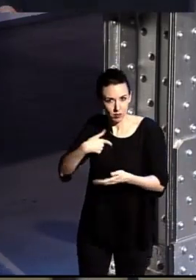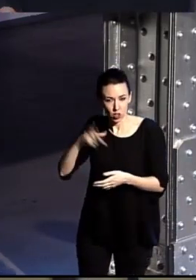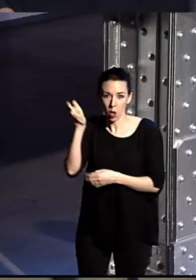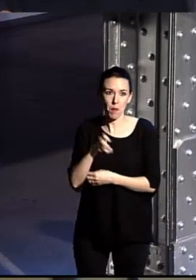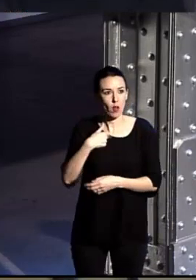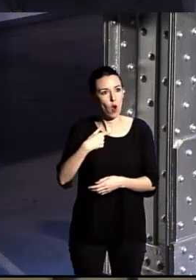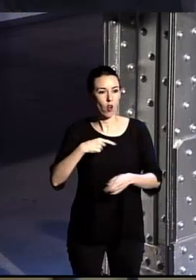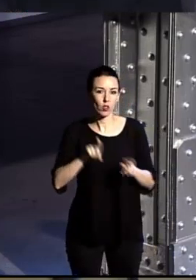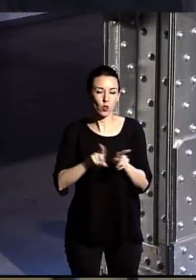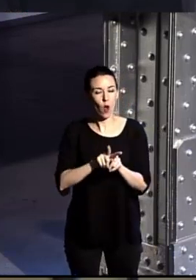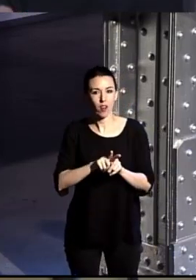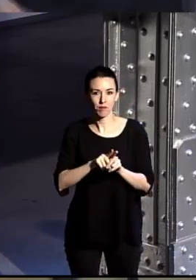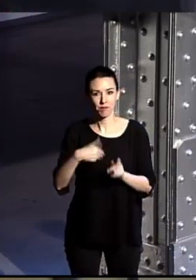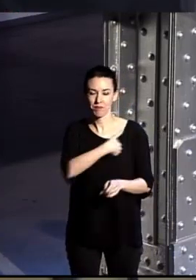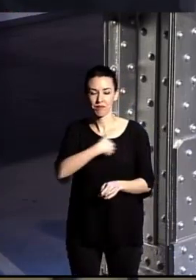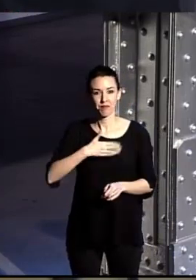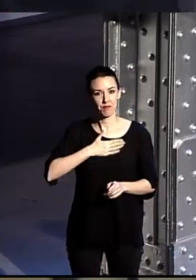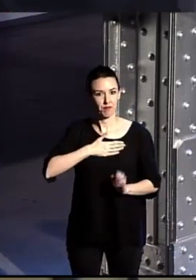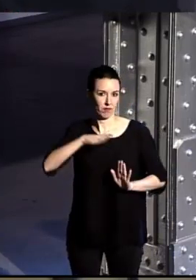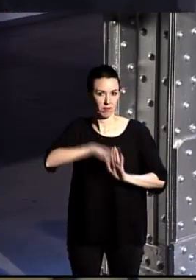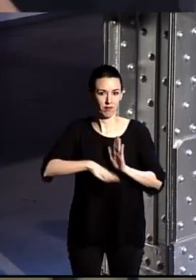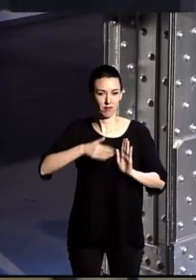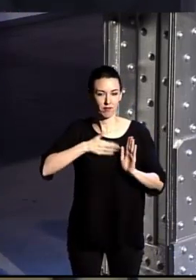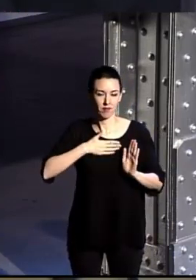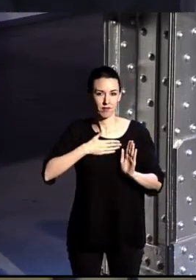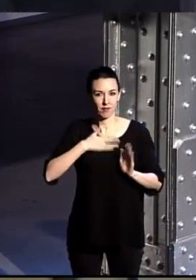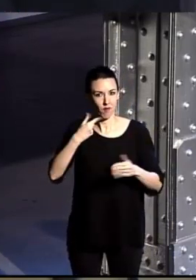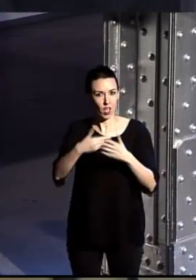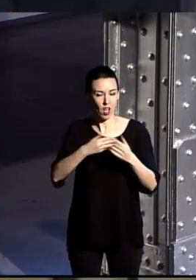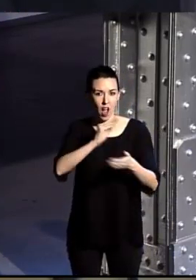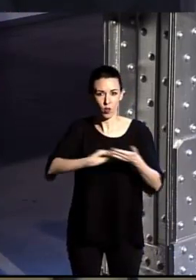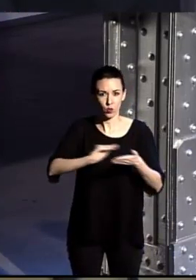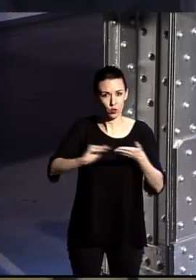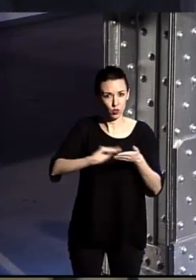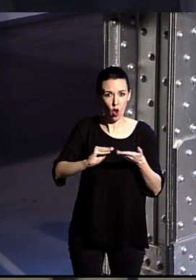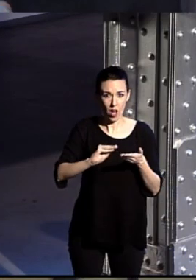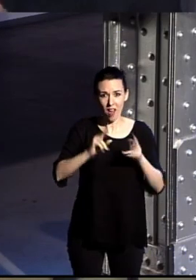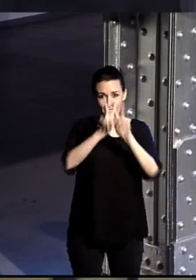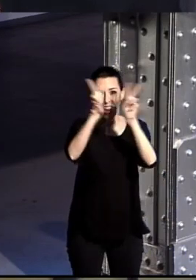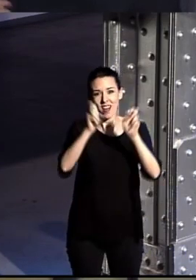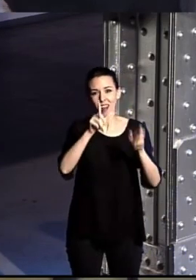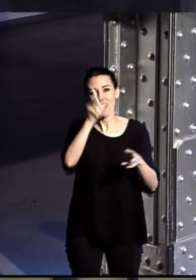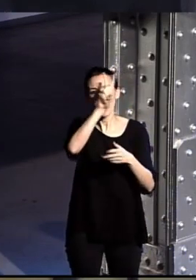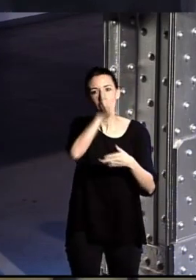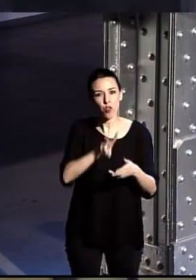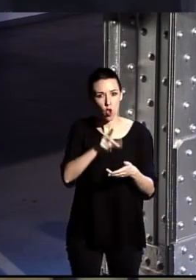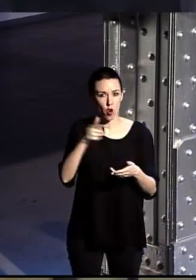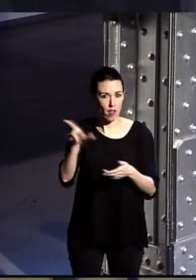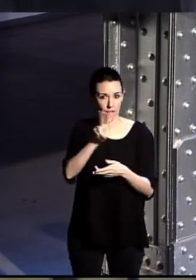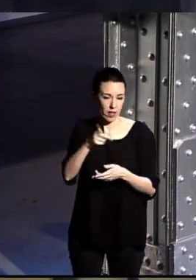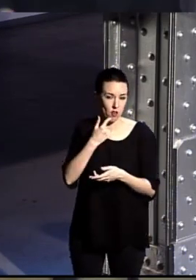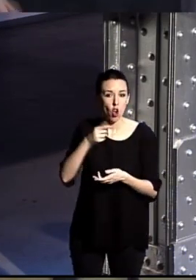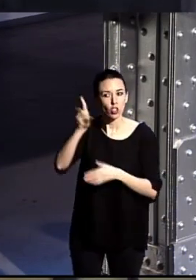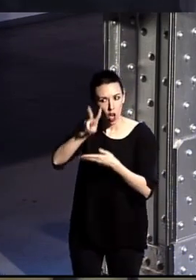vengo aquí en condición de autora del Lector de Julio Verne, sino lectora de Verne. Yo leí mucho a Verne. Pero tu